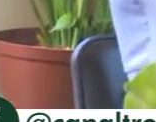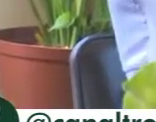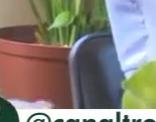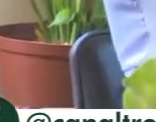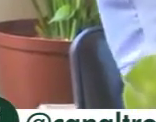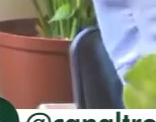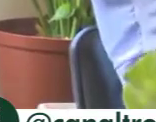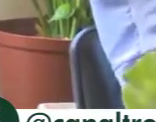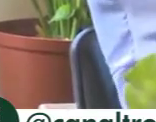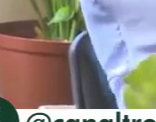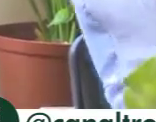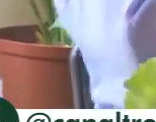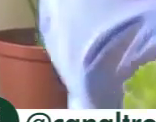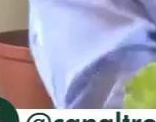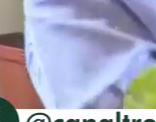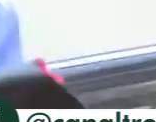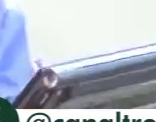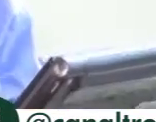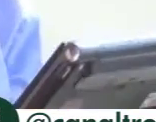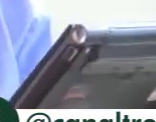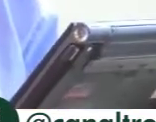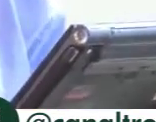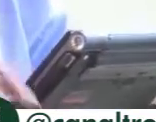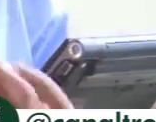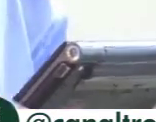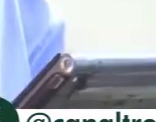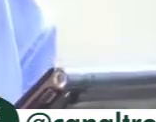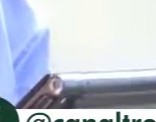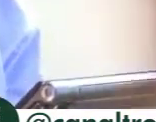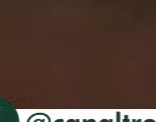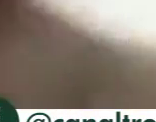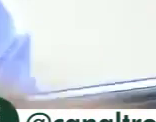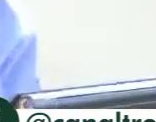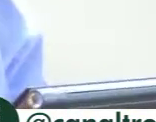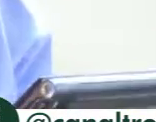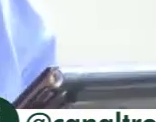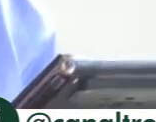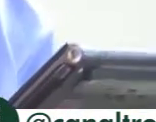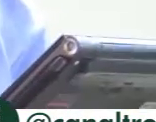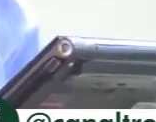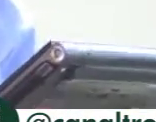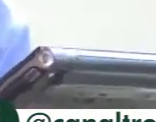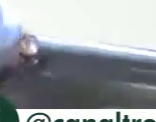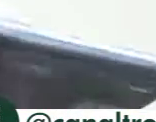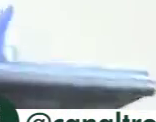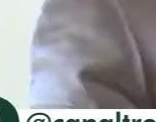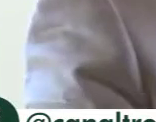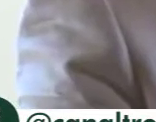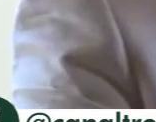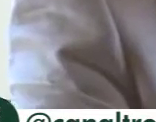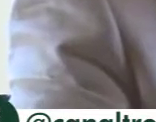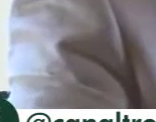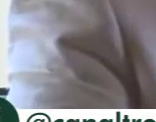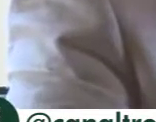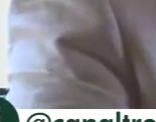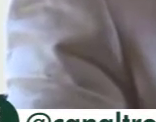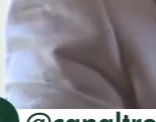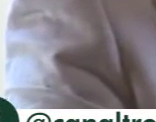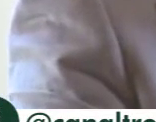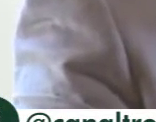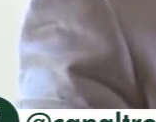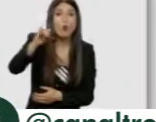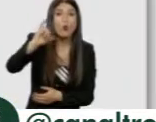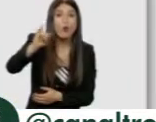refrendación, según anunció el presidente Juan Manuel Santos. Se espera que la próxima semana, en plenaria de Cámara y Senado, quede listo el